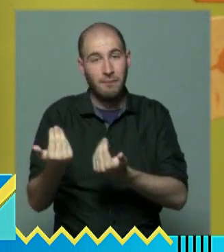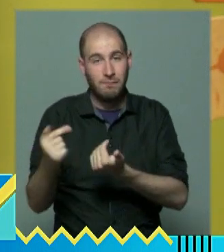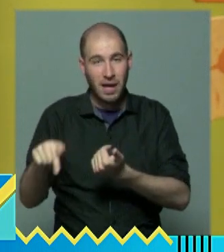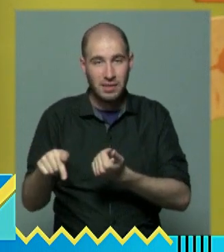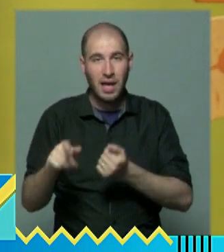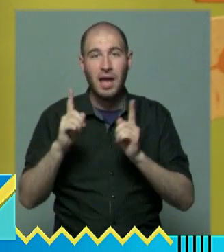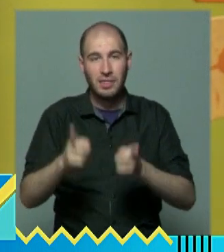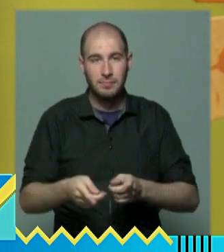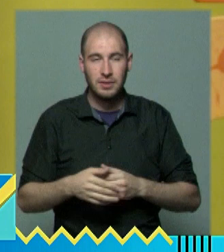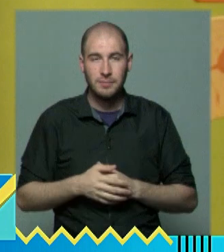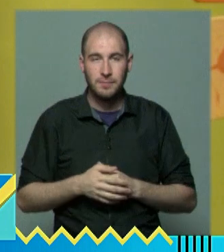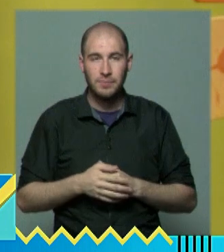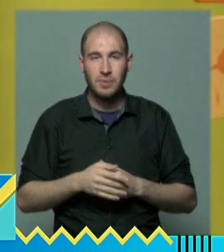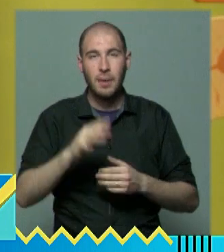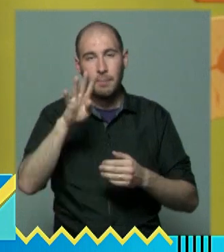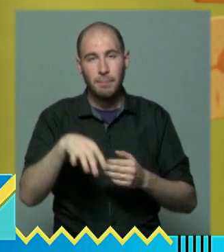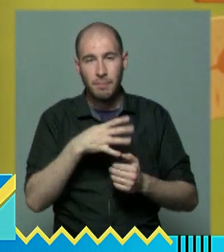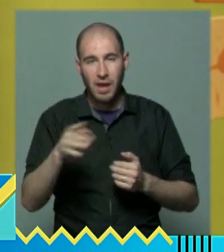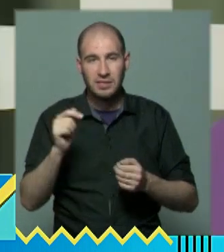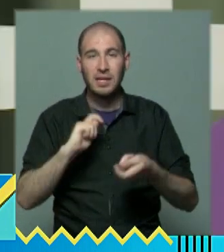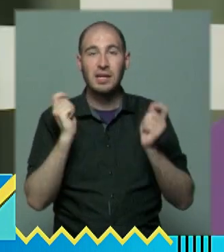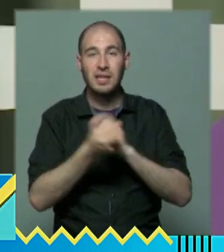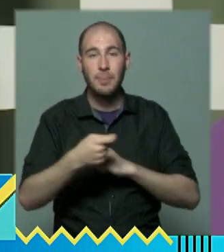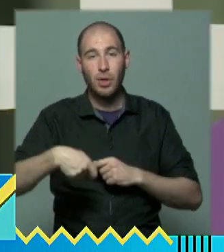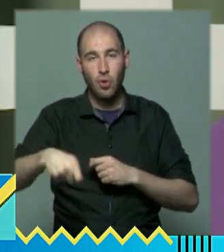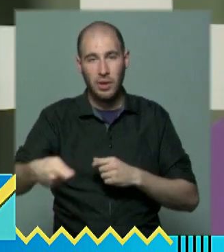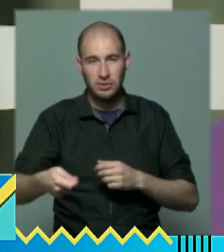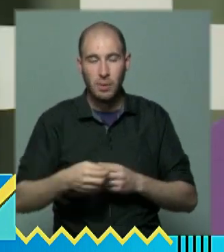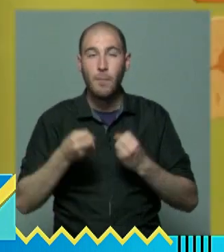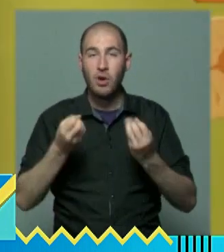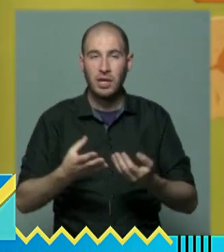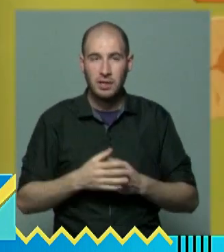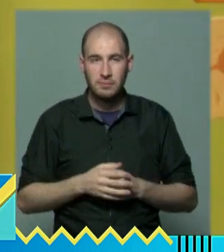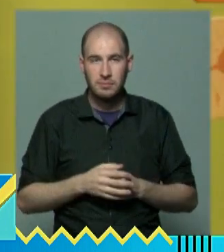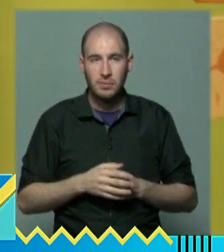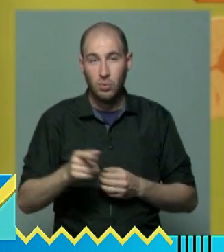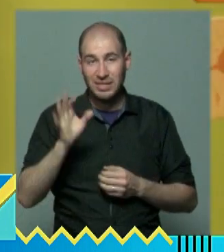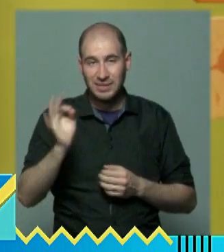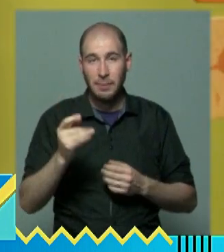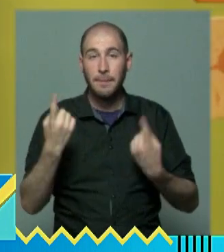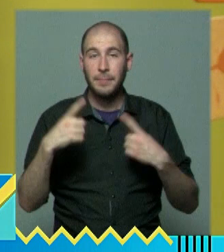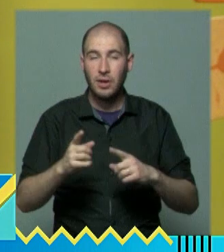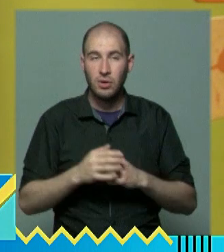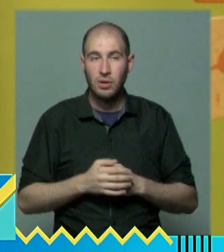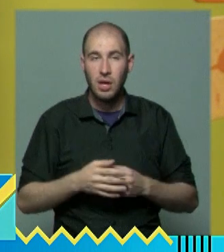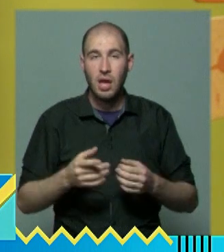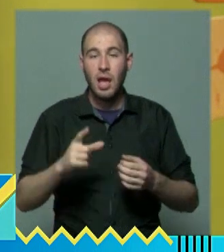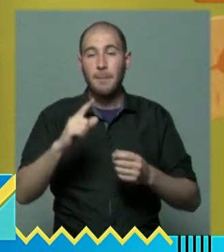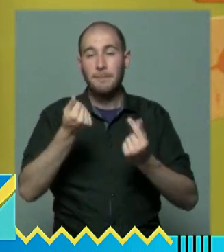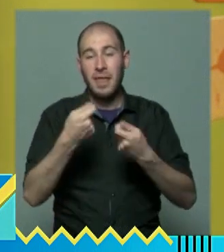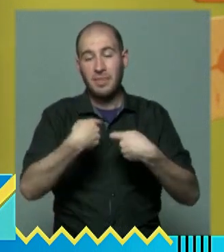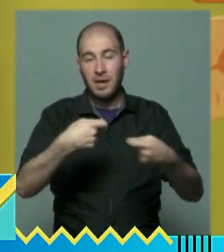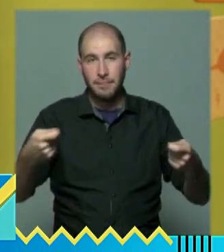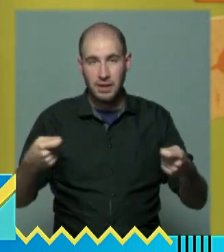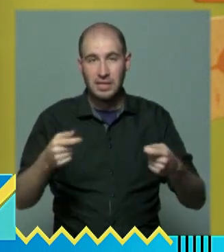también resultó el esquema que se tuvo que hacer con la reforma previsional, porque, no sé si lo saben, pero de la coparticipación